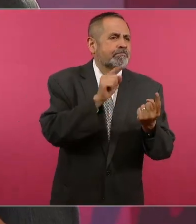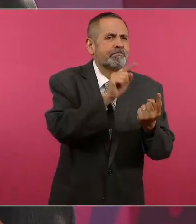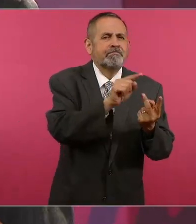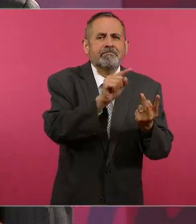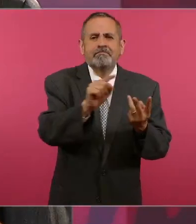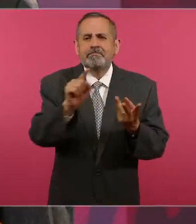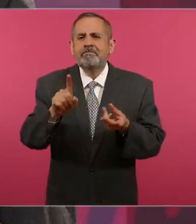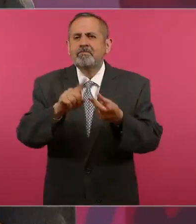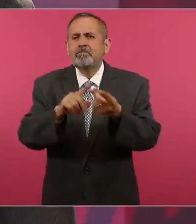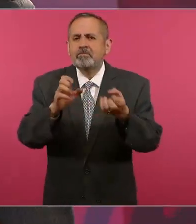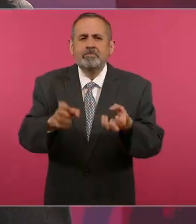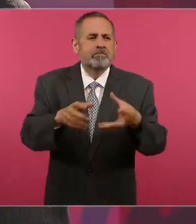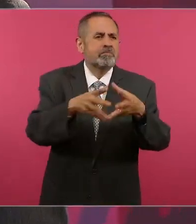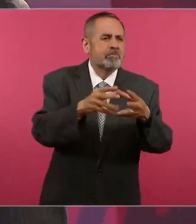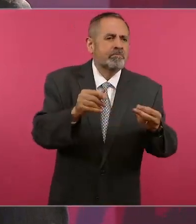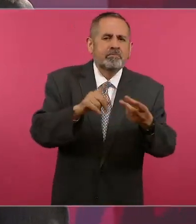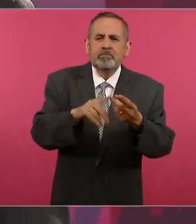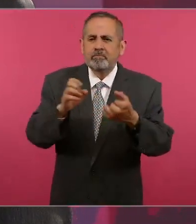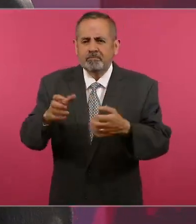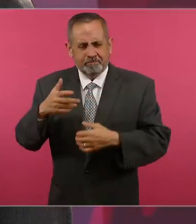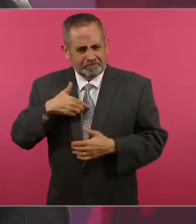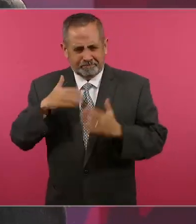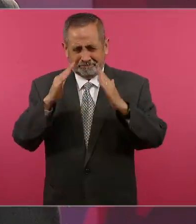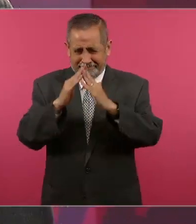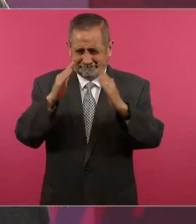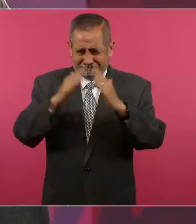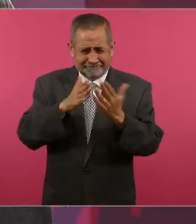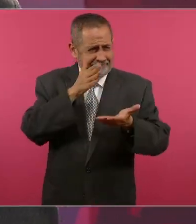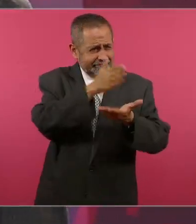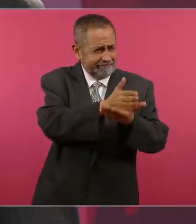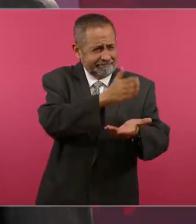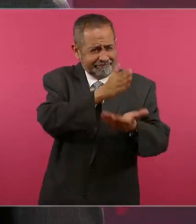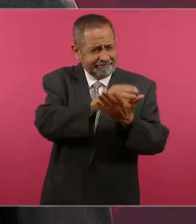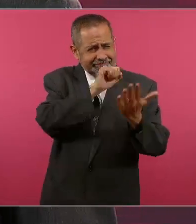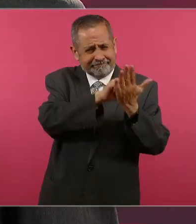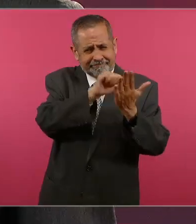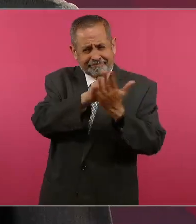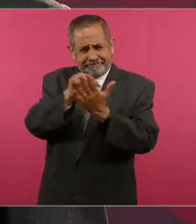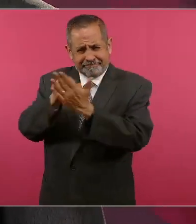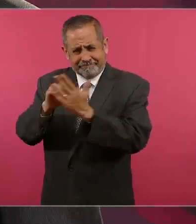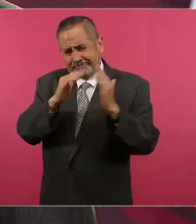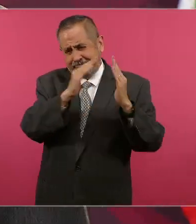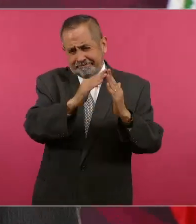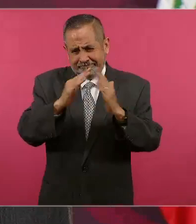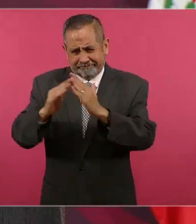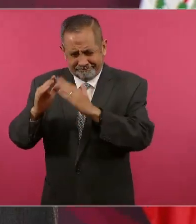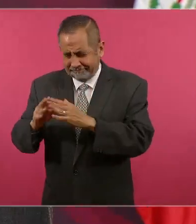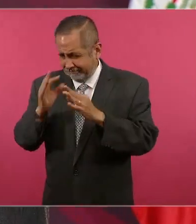y es lo que estamos haciendo, y visitar casa por casa, porque ¿qué pasaba?